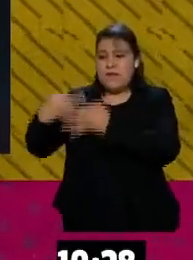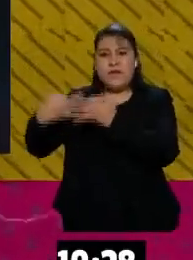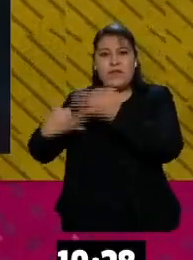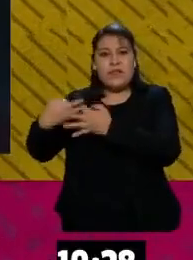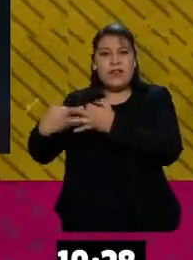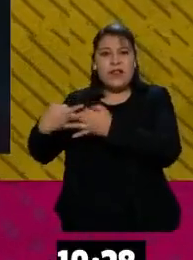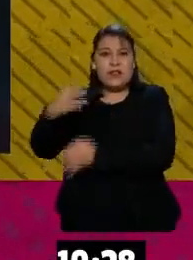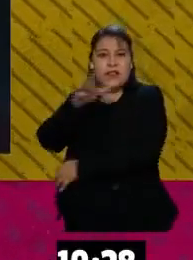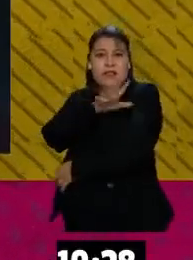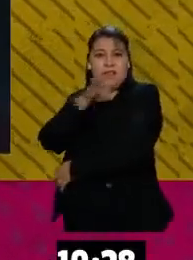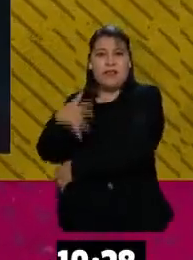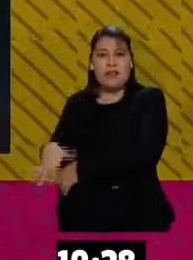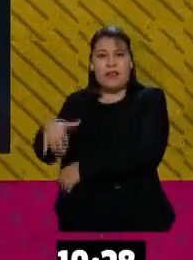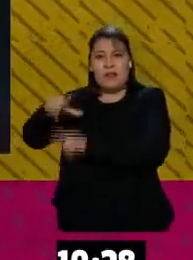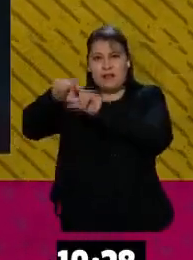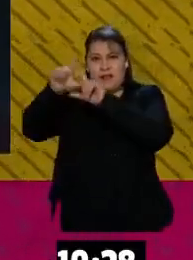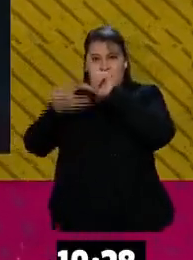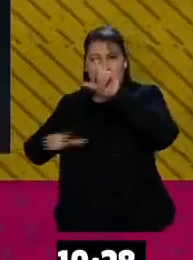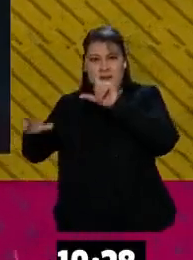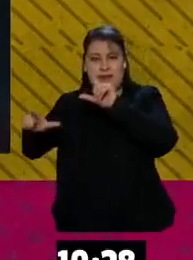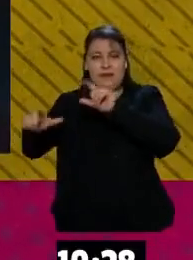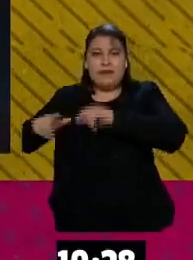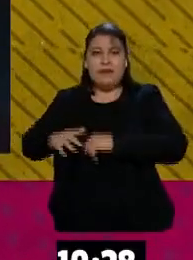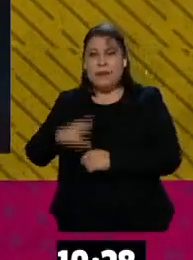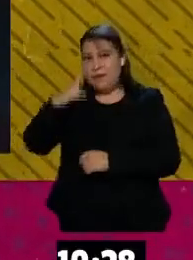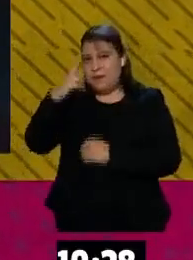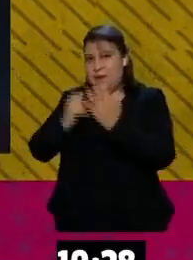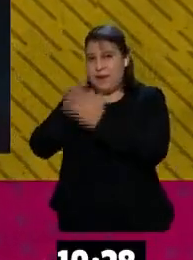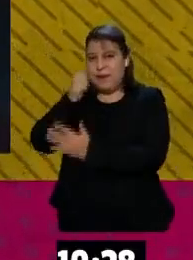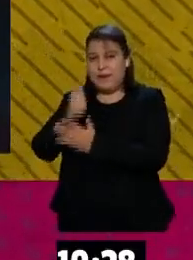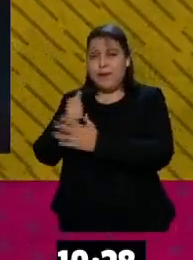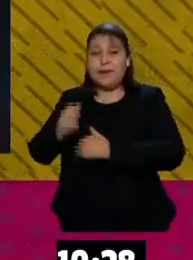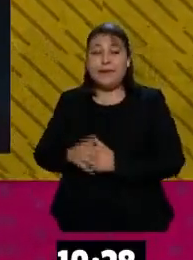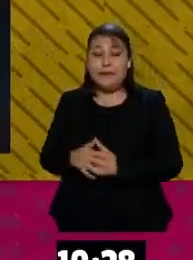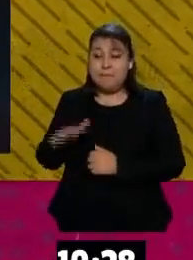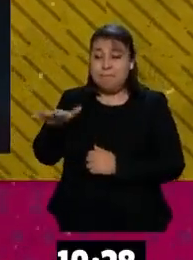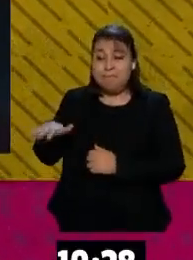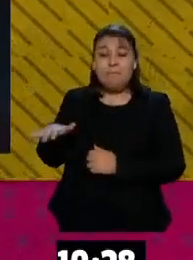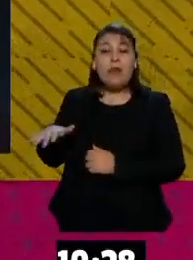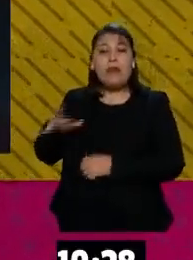puso a su amigo, al fiscal. Entonces, además de que recordemos de que el fiscal